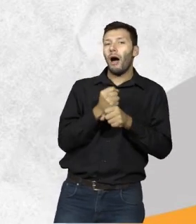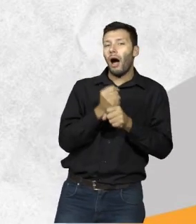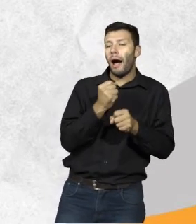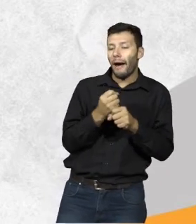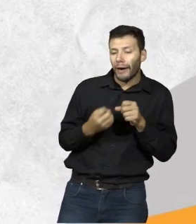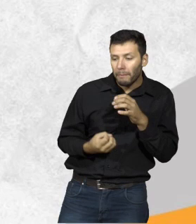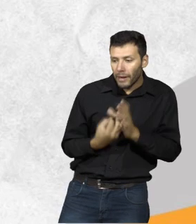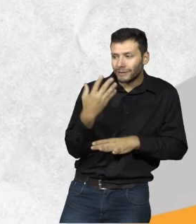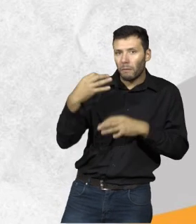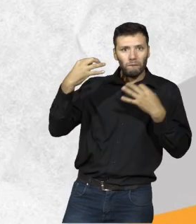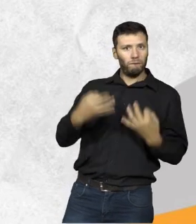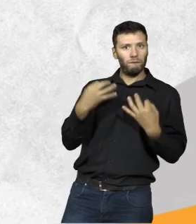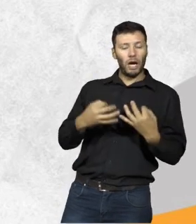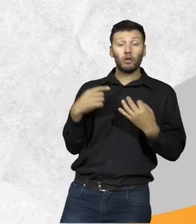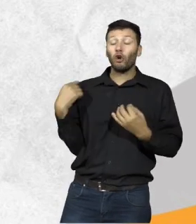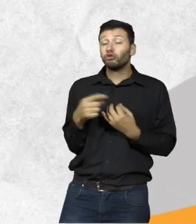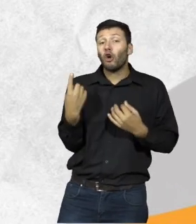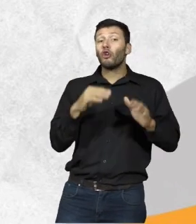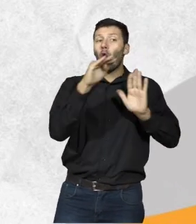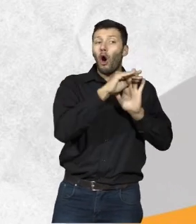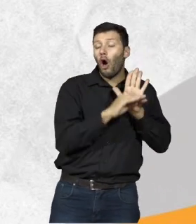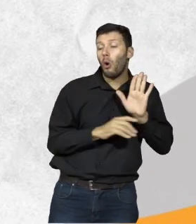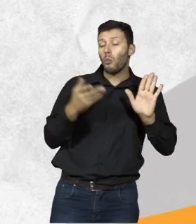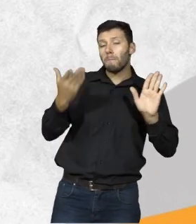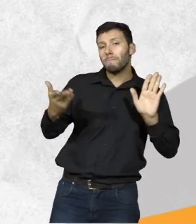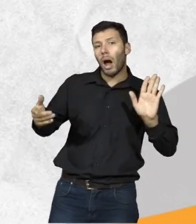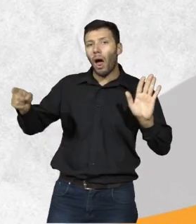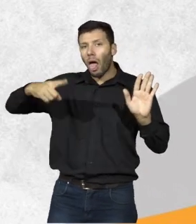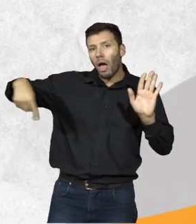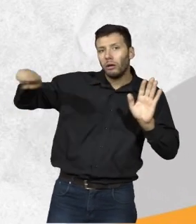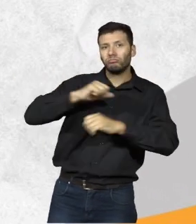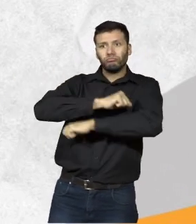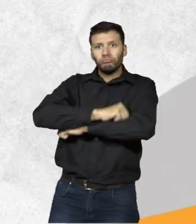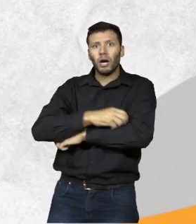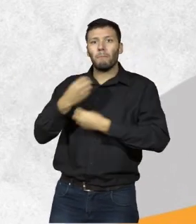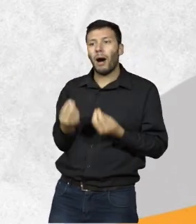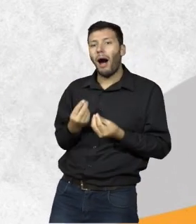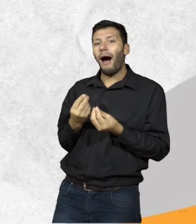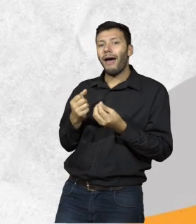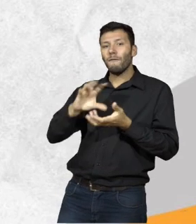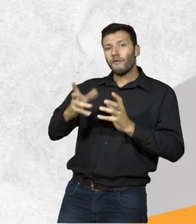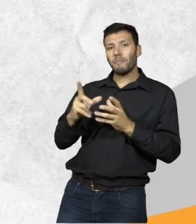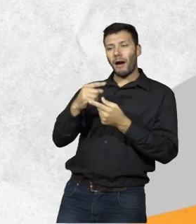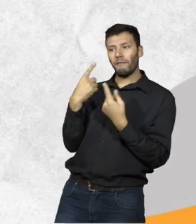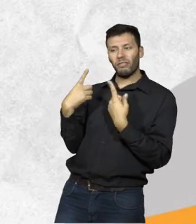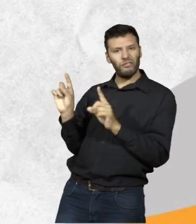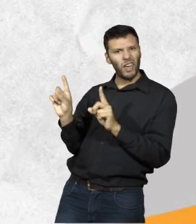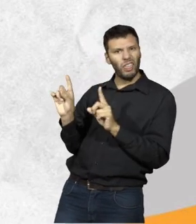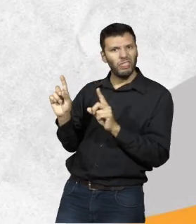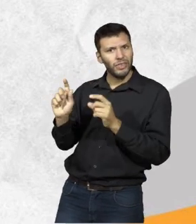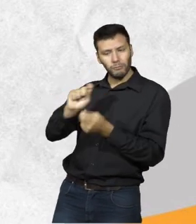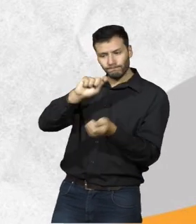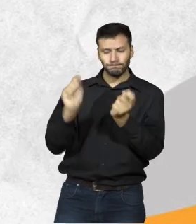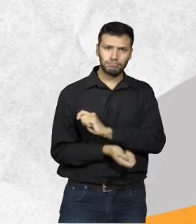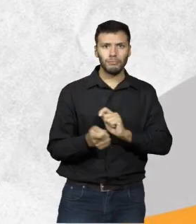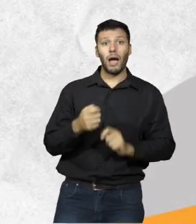tenemos unas normas de conducta humanas e industriales, empecemos a trabajar de otra manera. La Cumbre de Río,